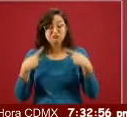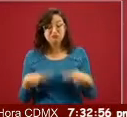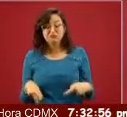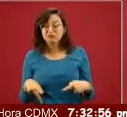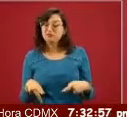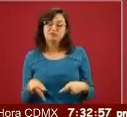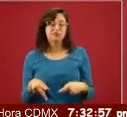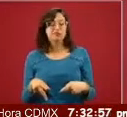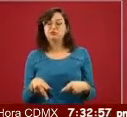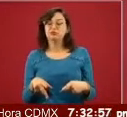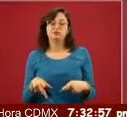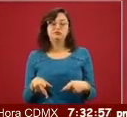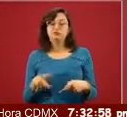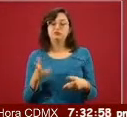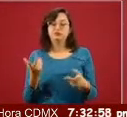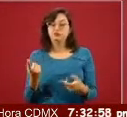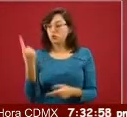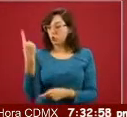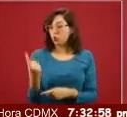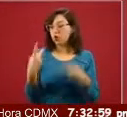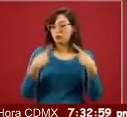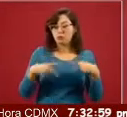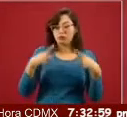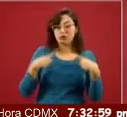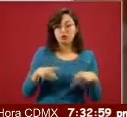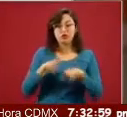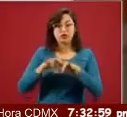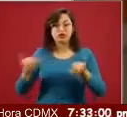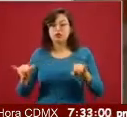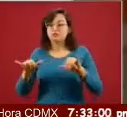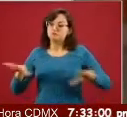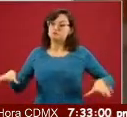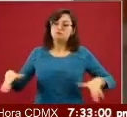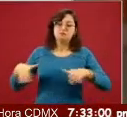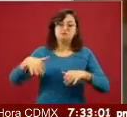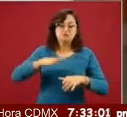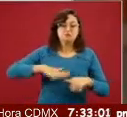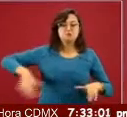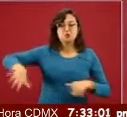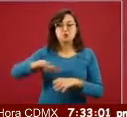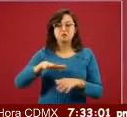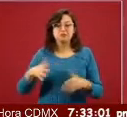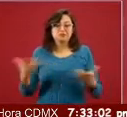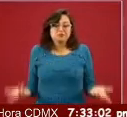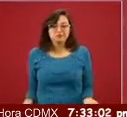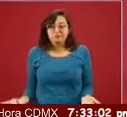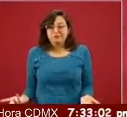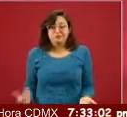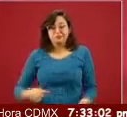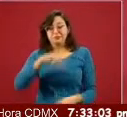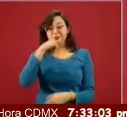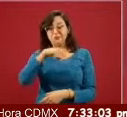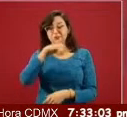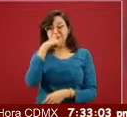la prueba, ni para la salud pública, y por lo tanto fueron un desperdicio,